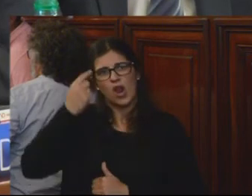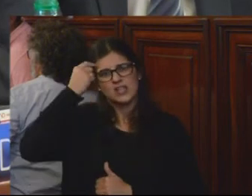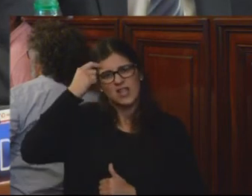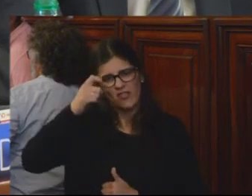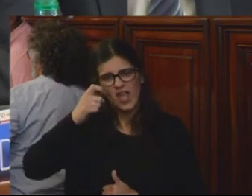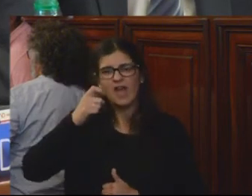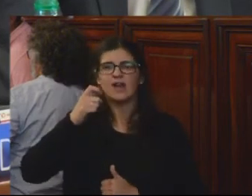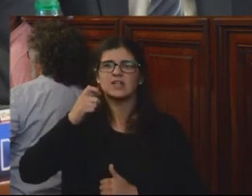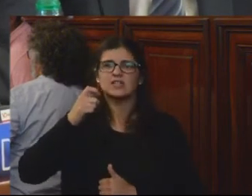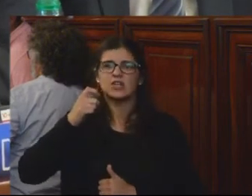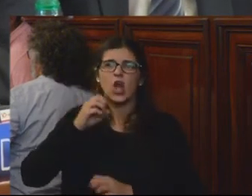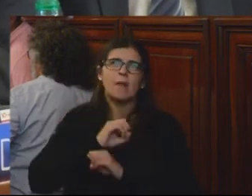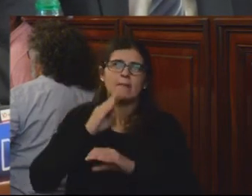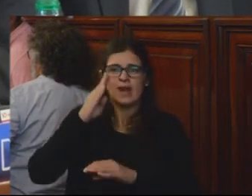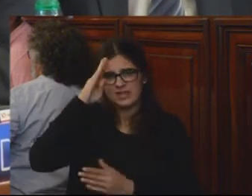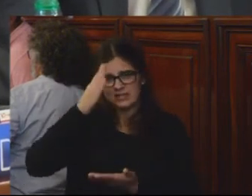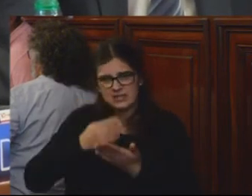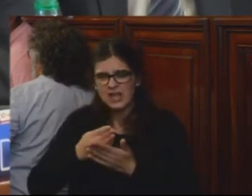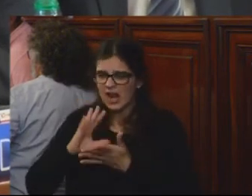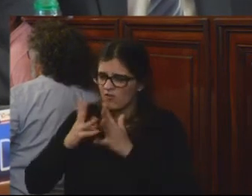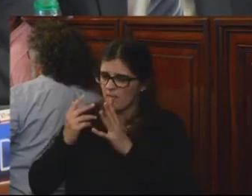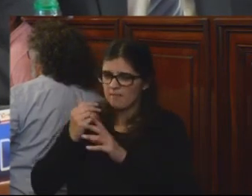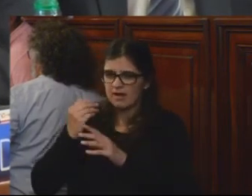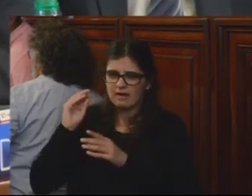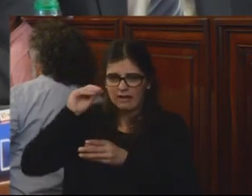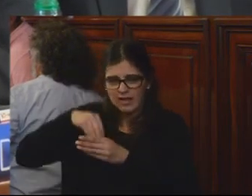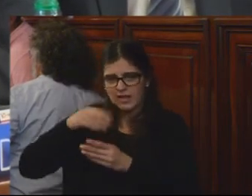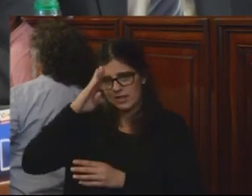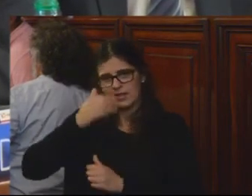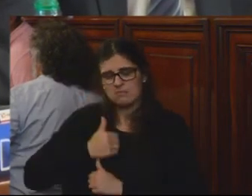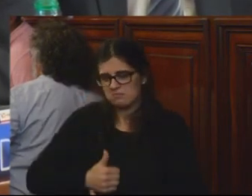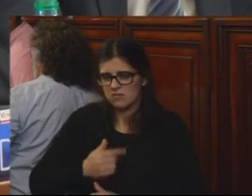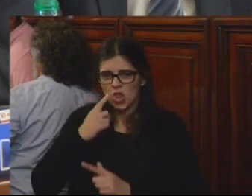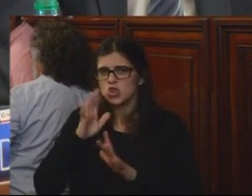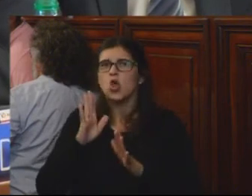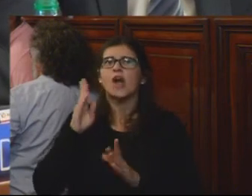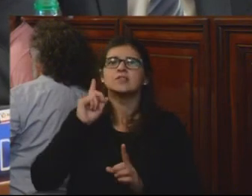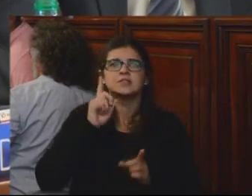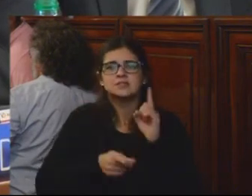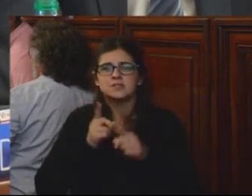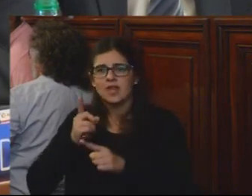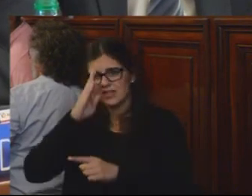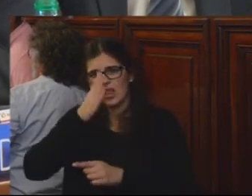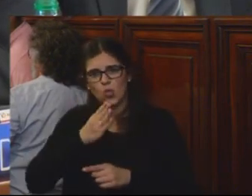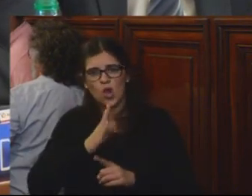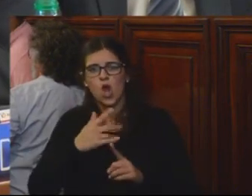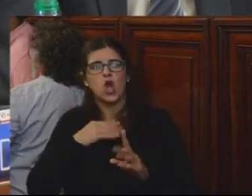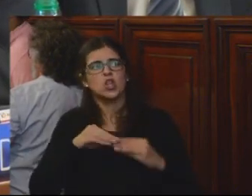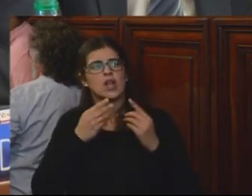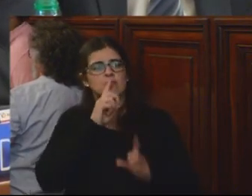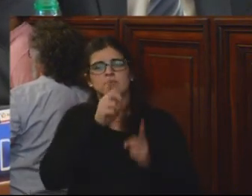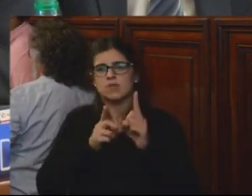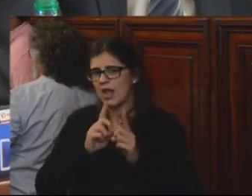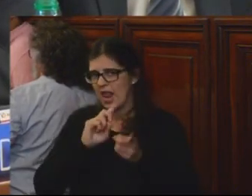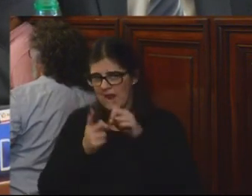con sus siniestras ideas sus procedimientos los nuestros procedimientos no son de dictatorial de dictadura o totalitarios por el contrario